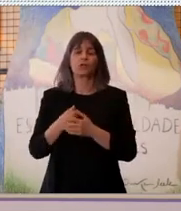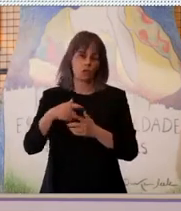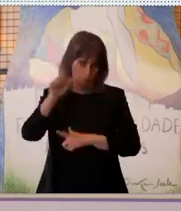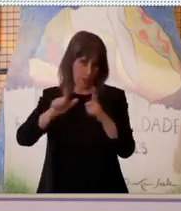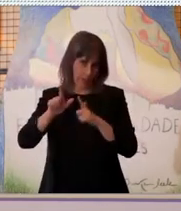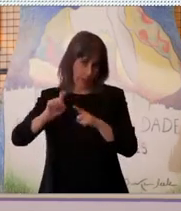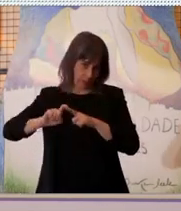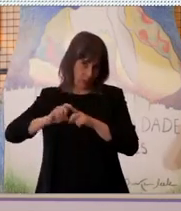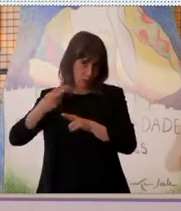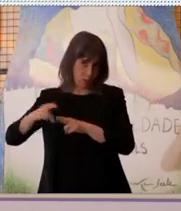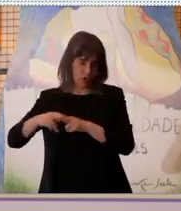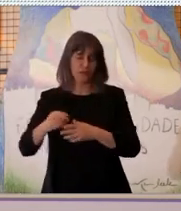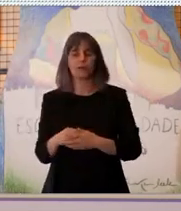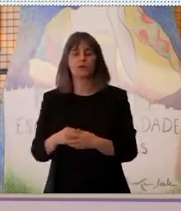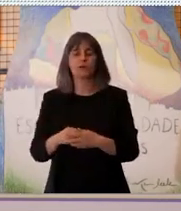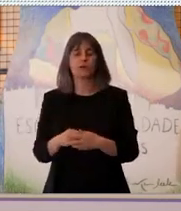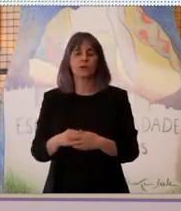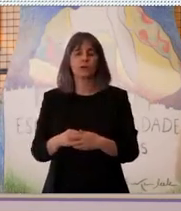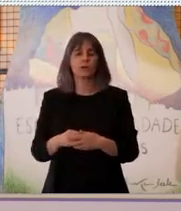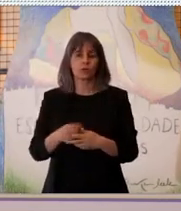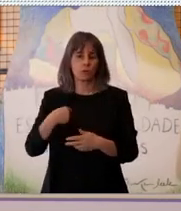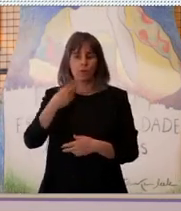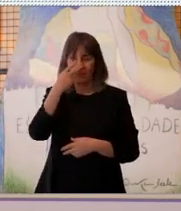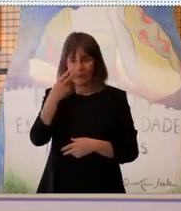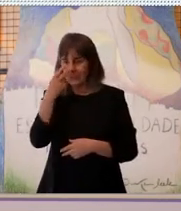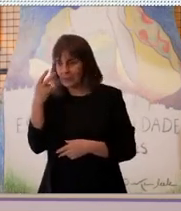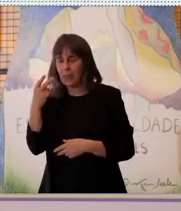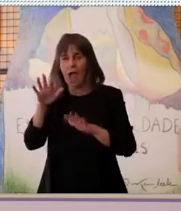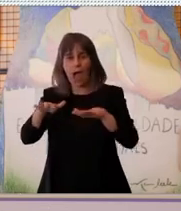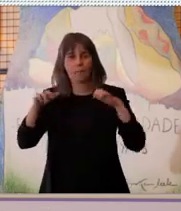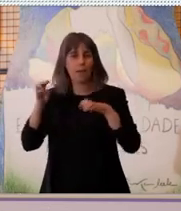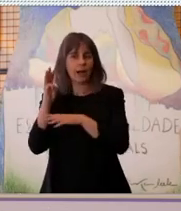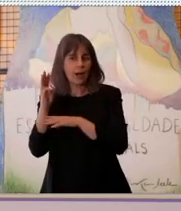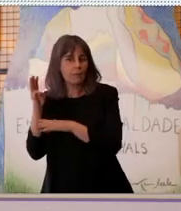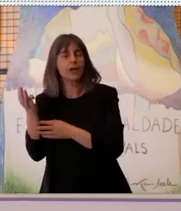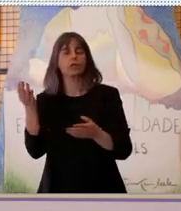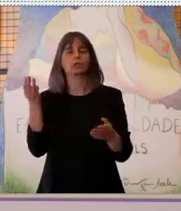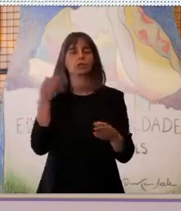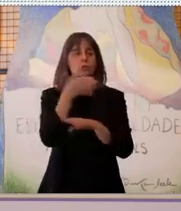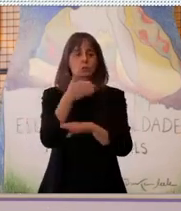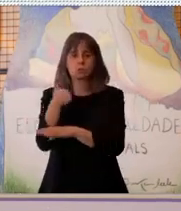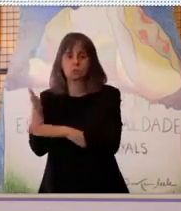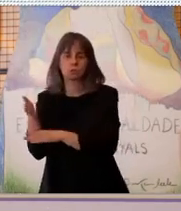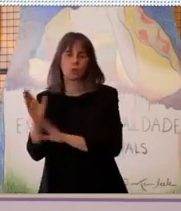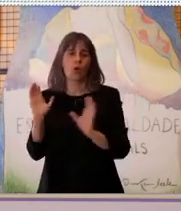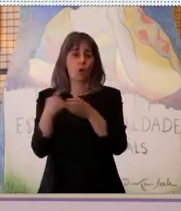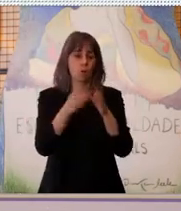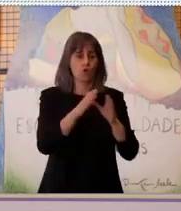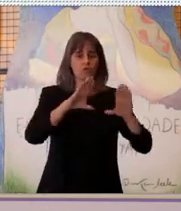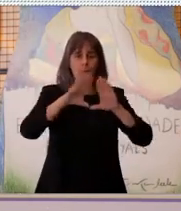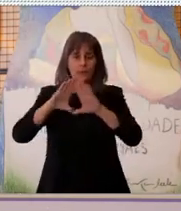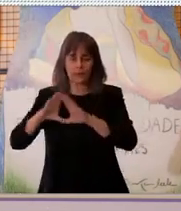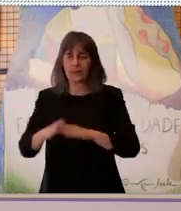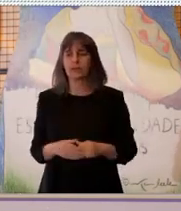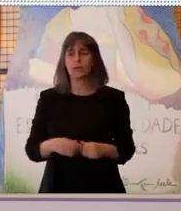no en visita los distintos parlamentos a las distintas feministas Y me sorprendió